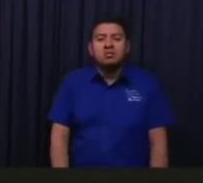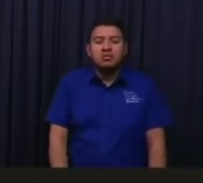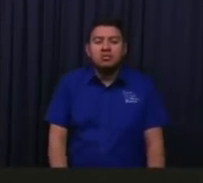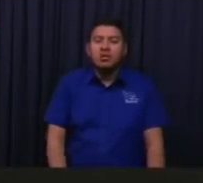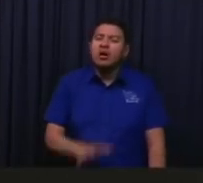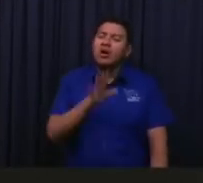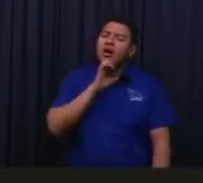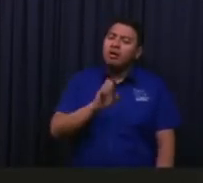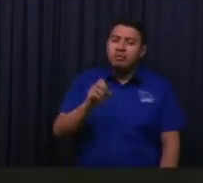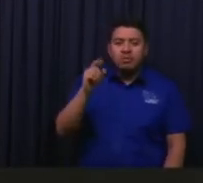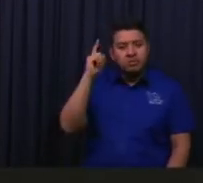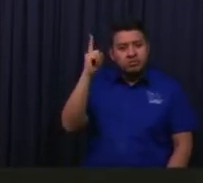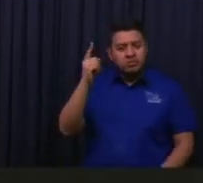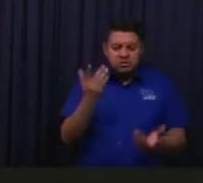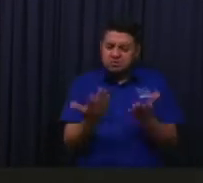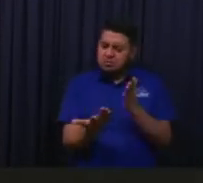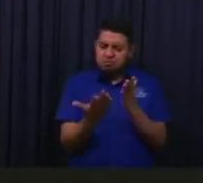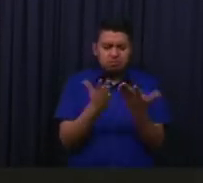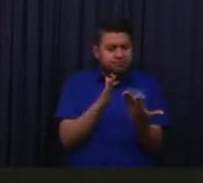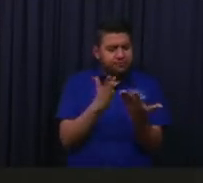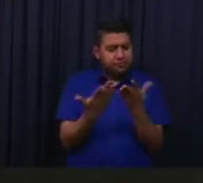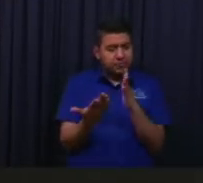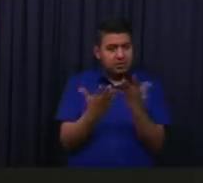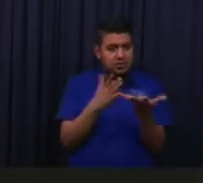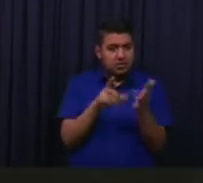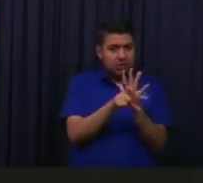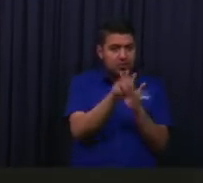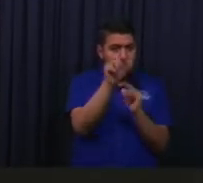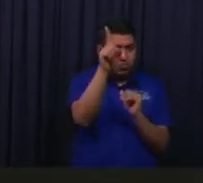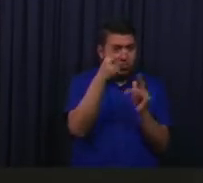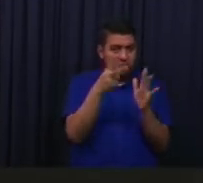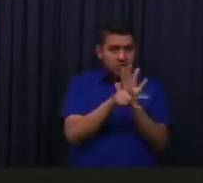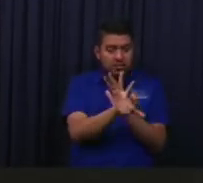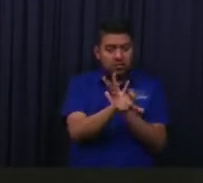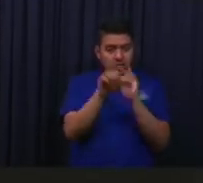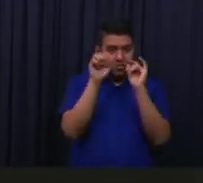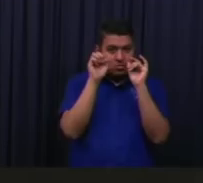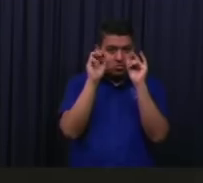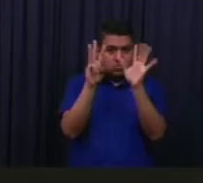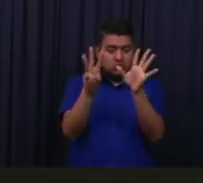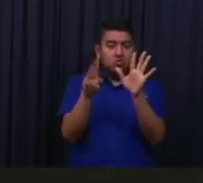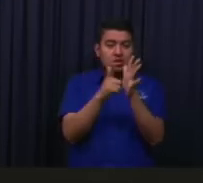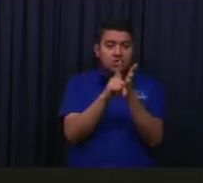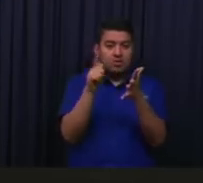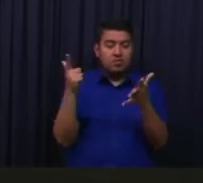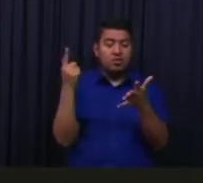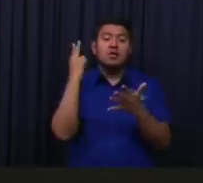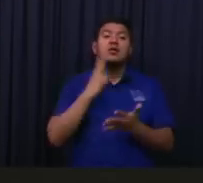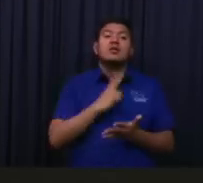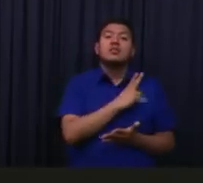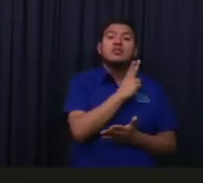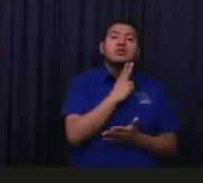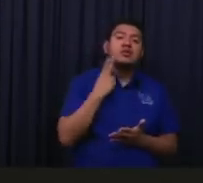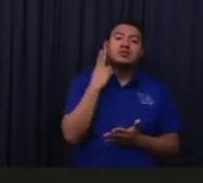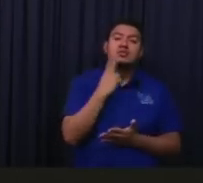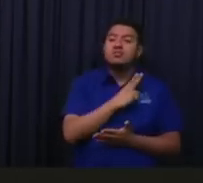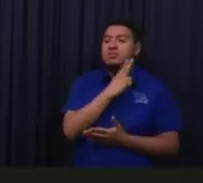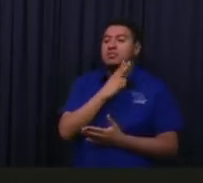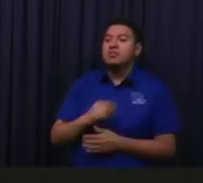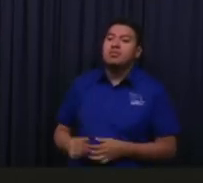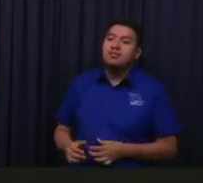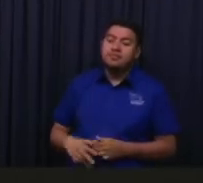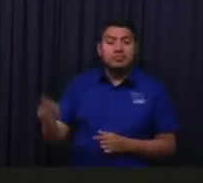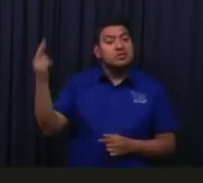comparación entre el capítulo 1 y el capítulo 8 del libro El Cantar de los Cantares. Si usted